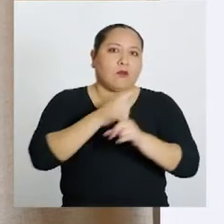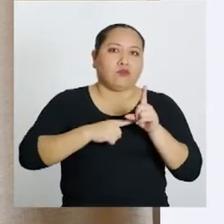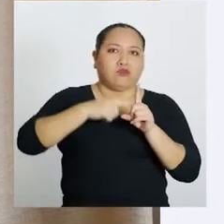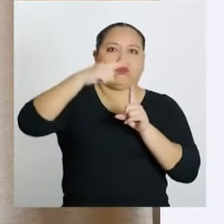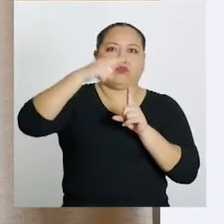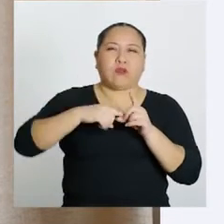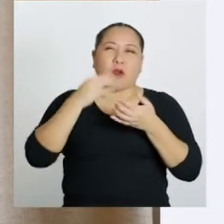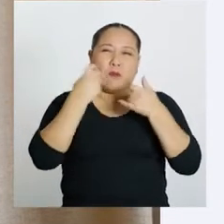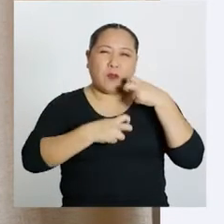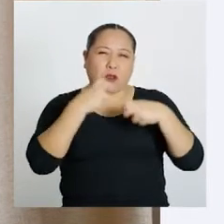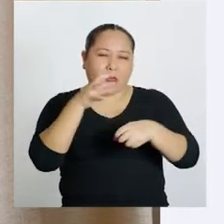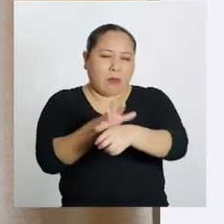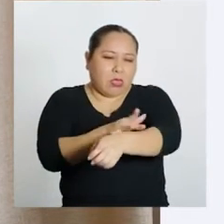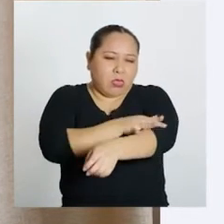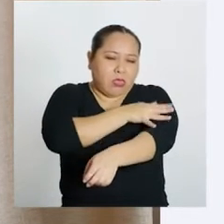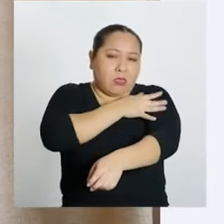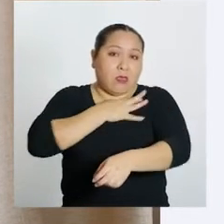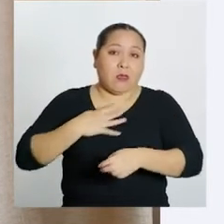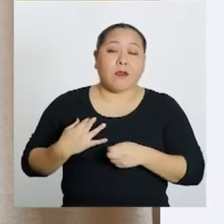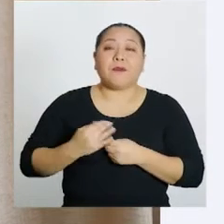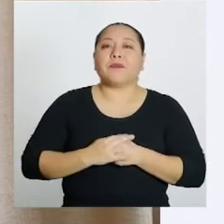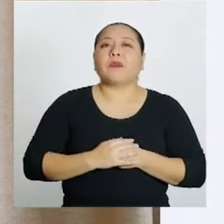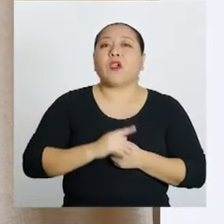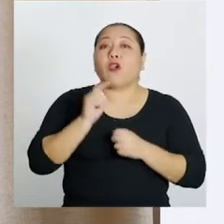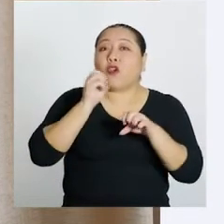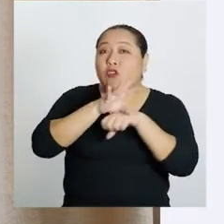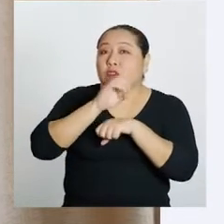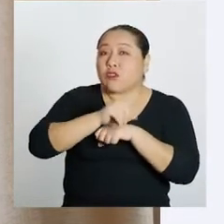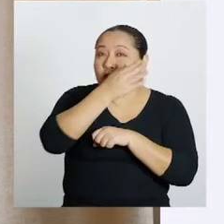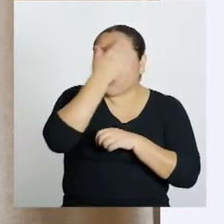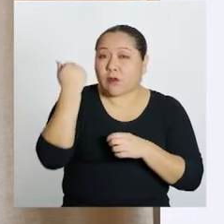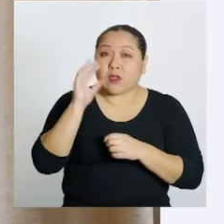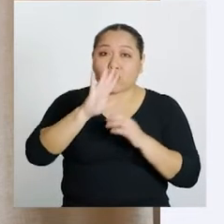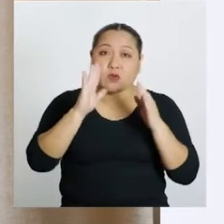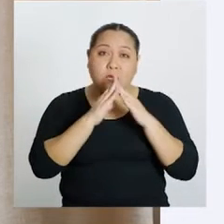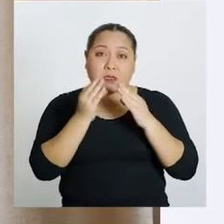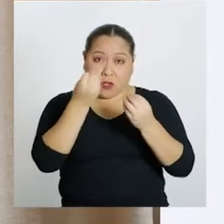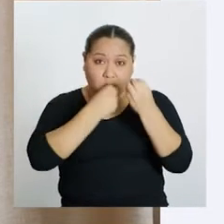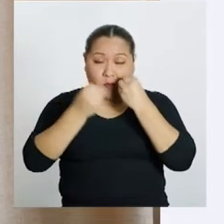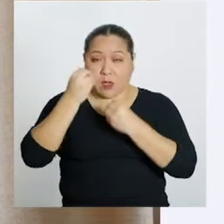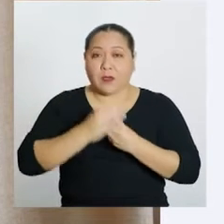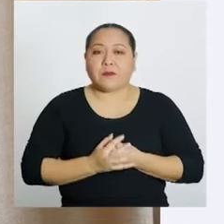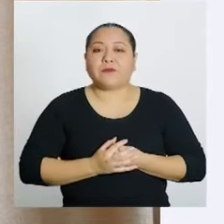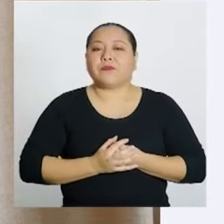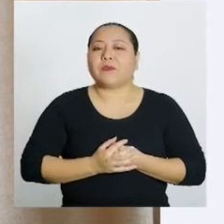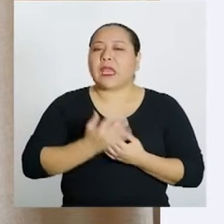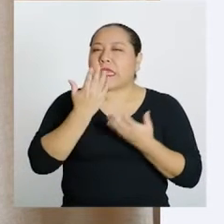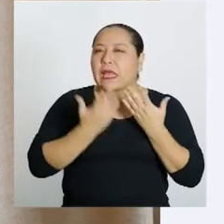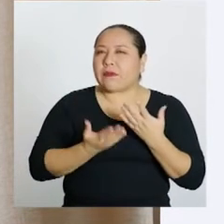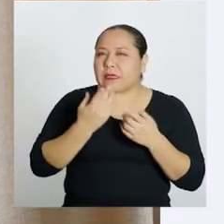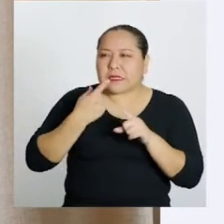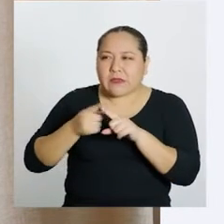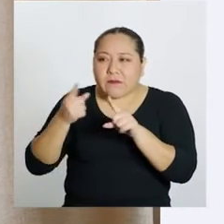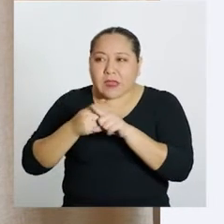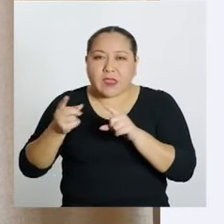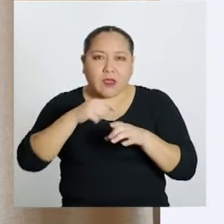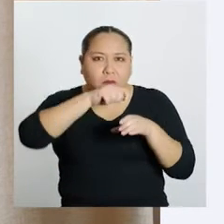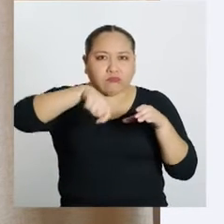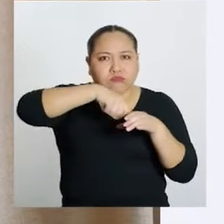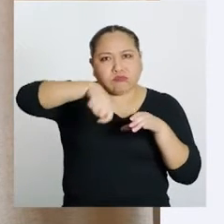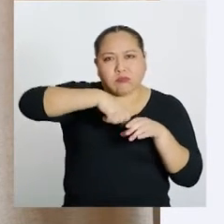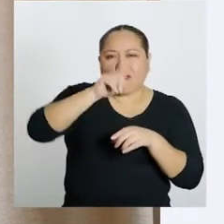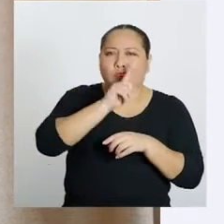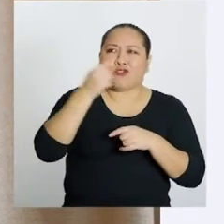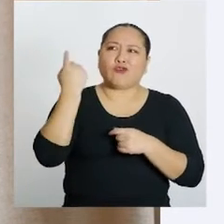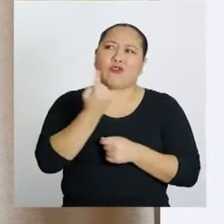Una recomendación para que no olviden su consumo en casa es que pueden con diferentes preparaciones, no